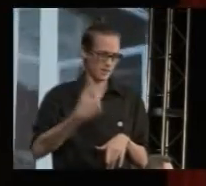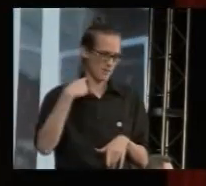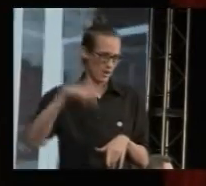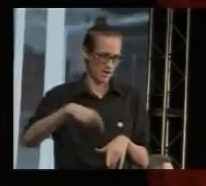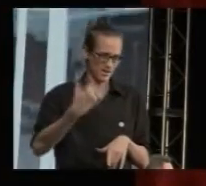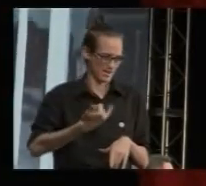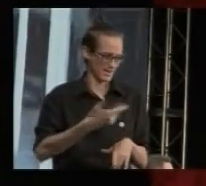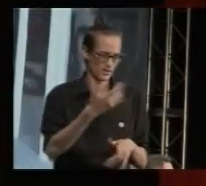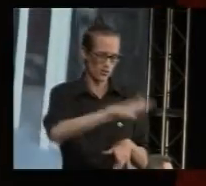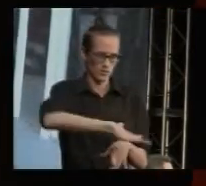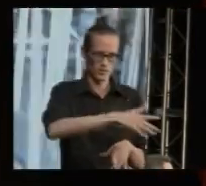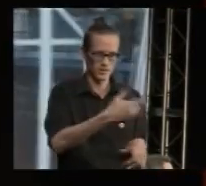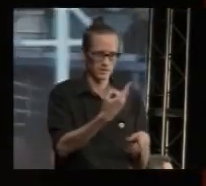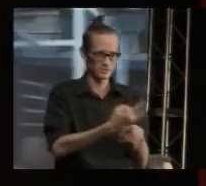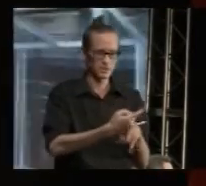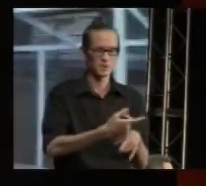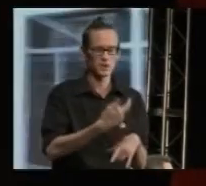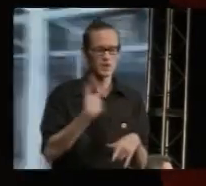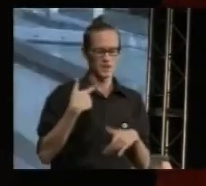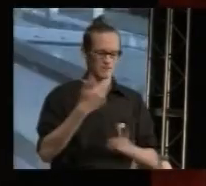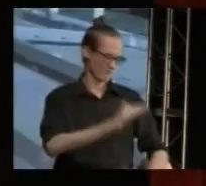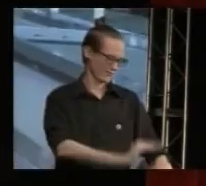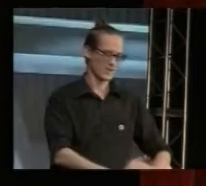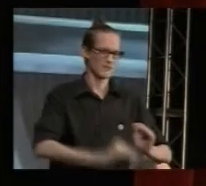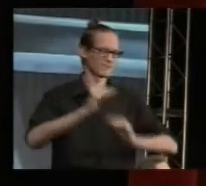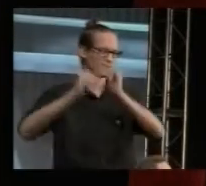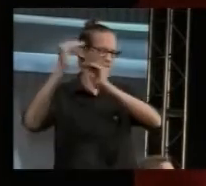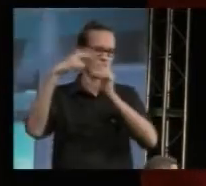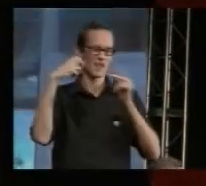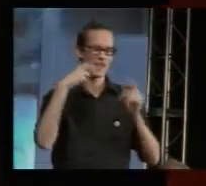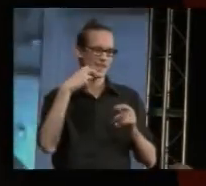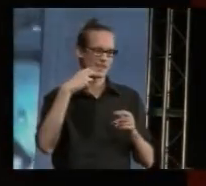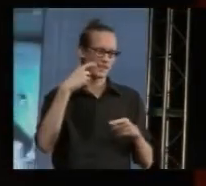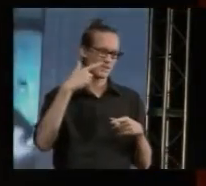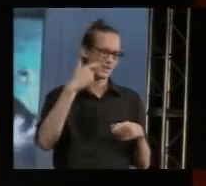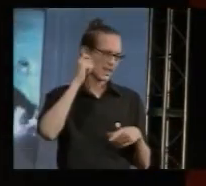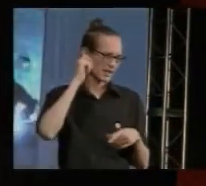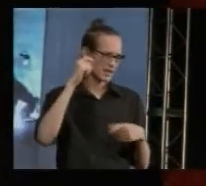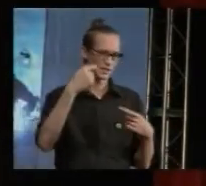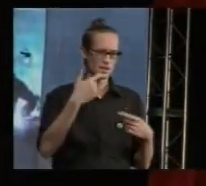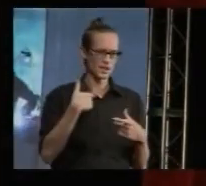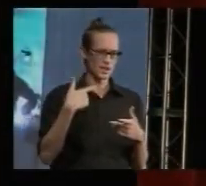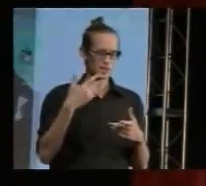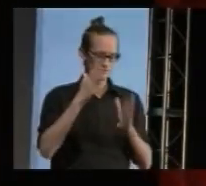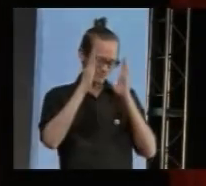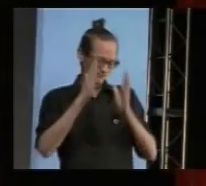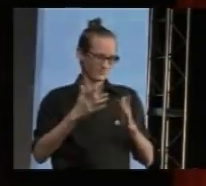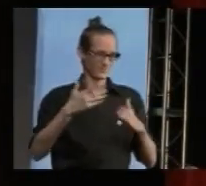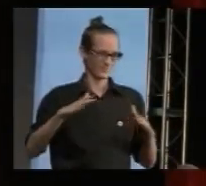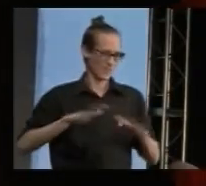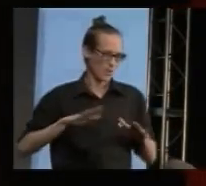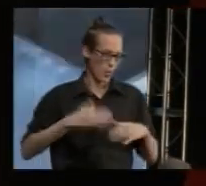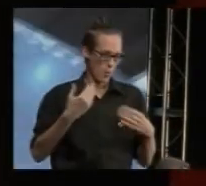practicarla. Generaciones de paranaenses nos formamos y nos educamos en el deporte. Por eso ejecutamos